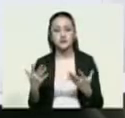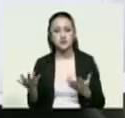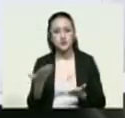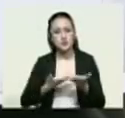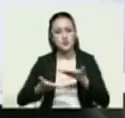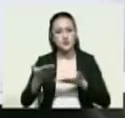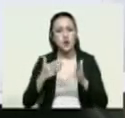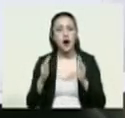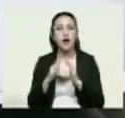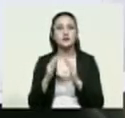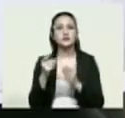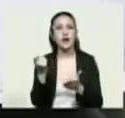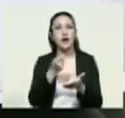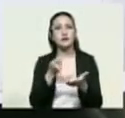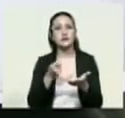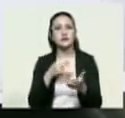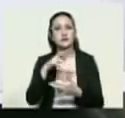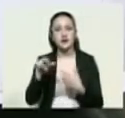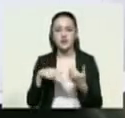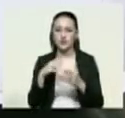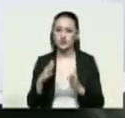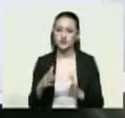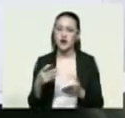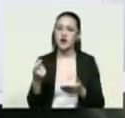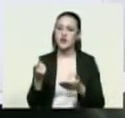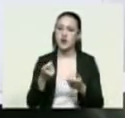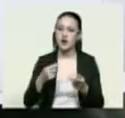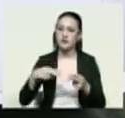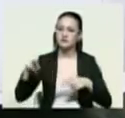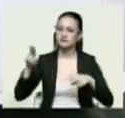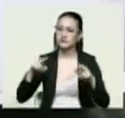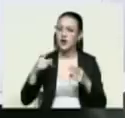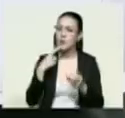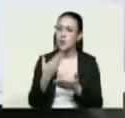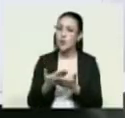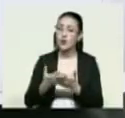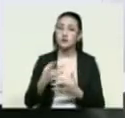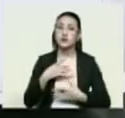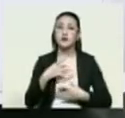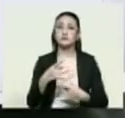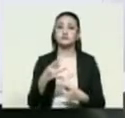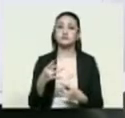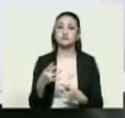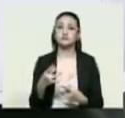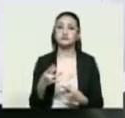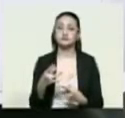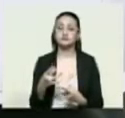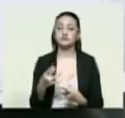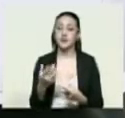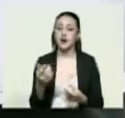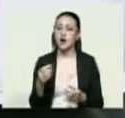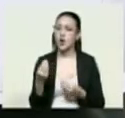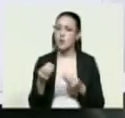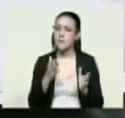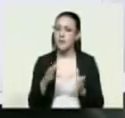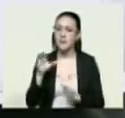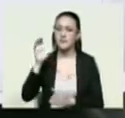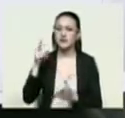realiza en la Casa del Artista con revolucionarios, cultores, artistas, dando propuestas interesantes en la construcción, el diseño del Plan de la